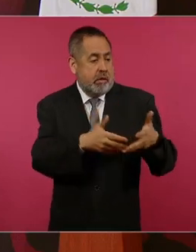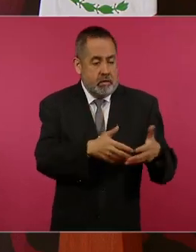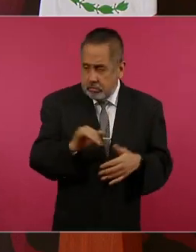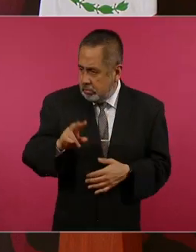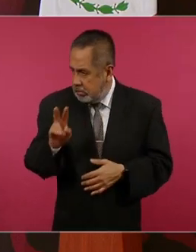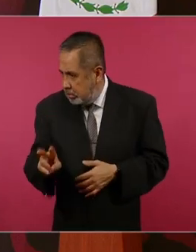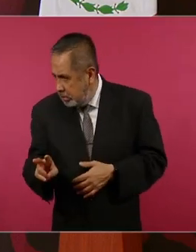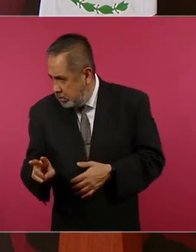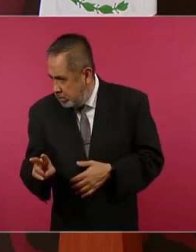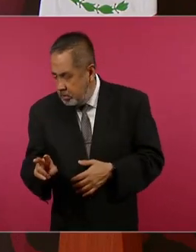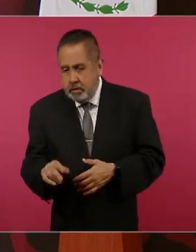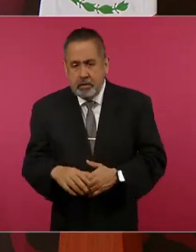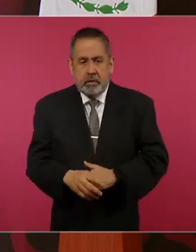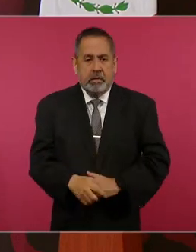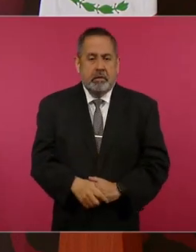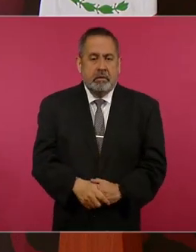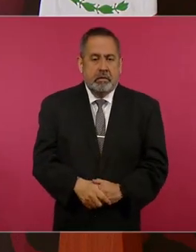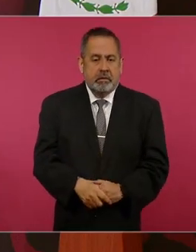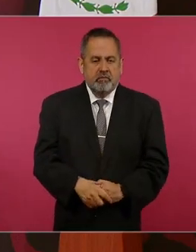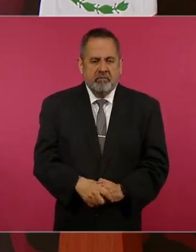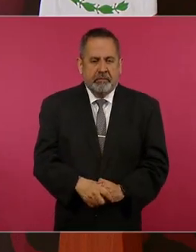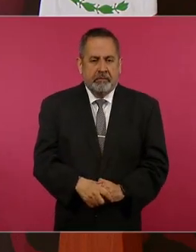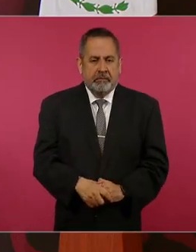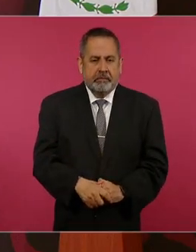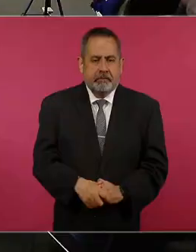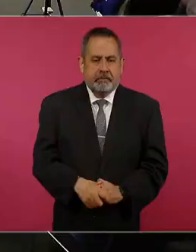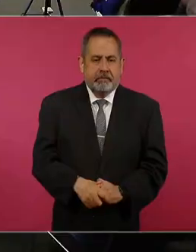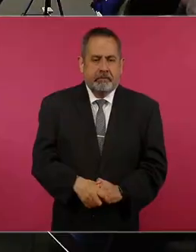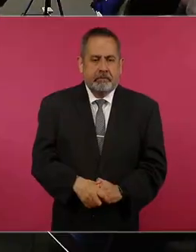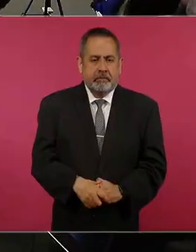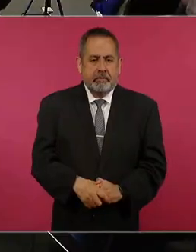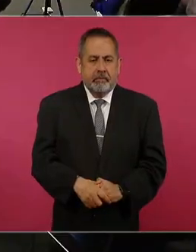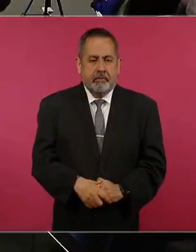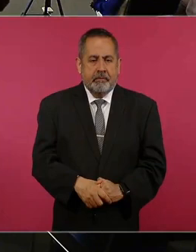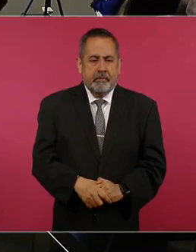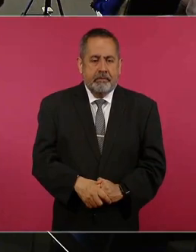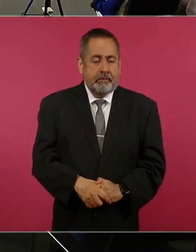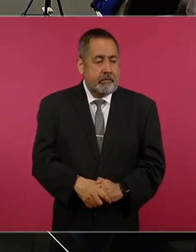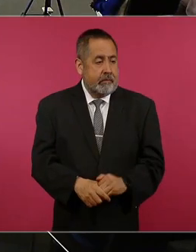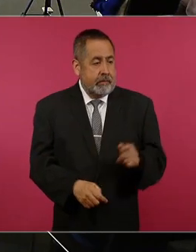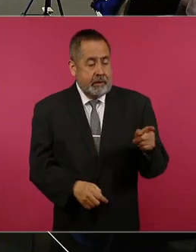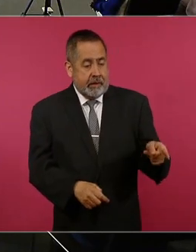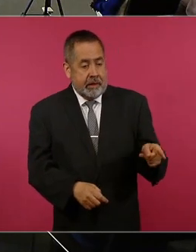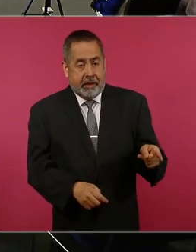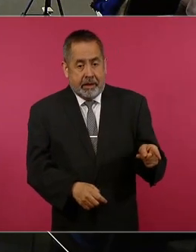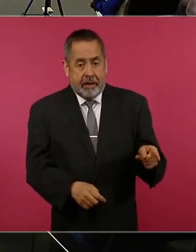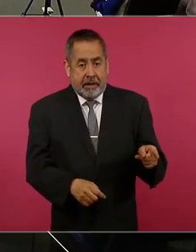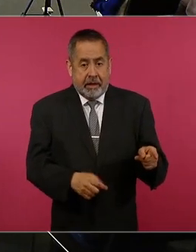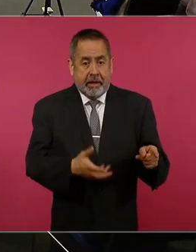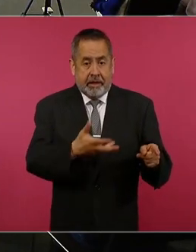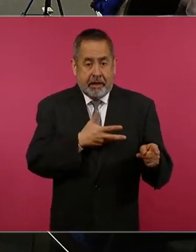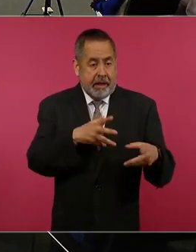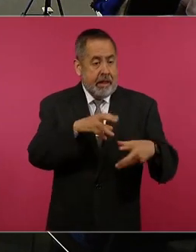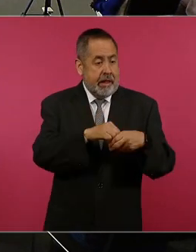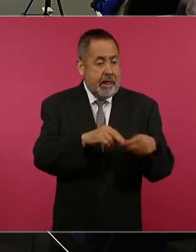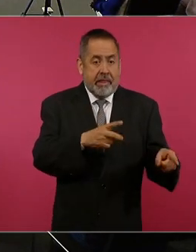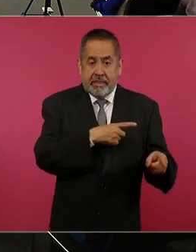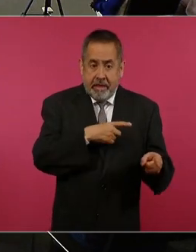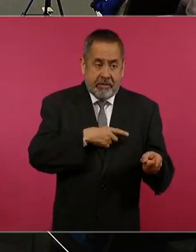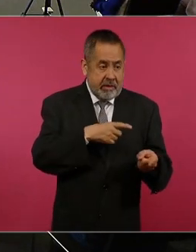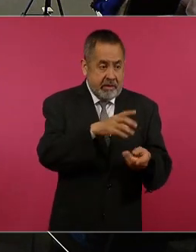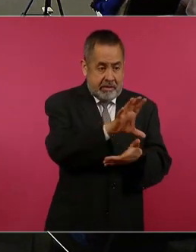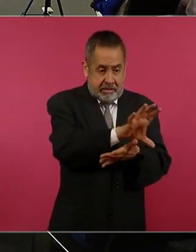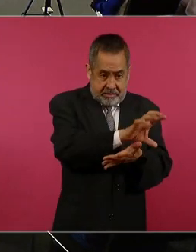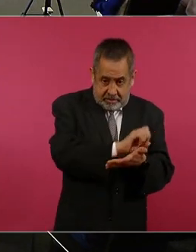es?, ¿lo que tienen que transferir